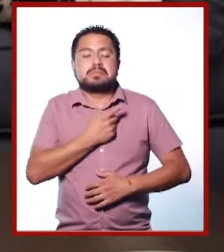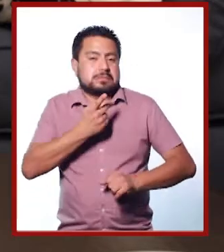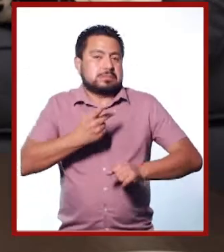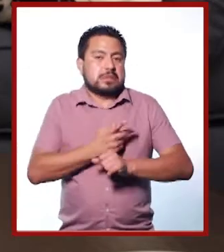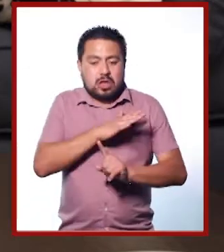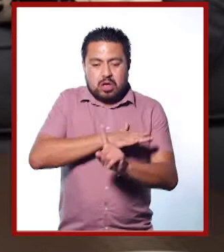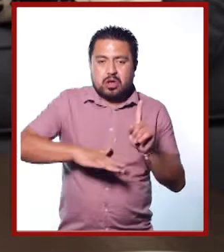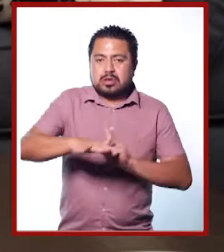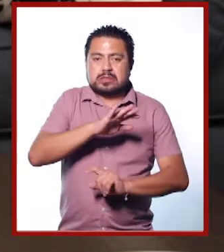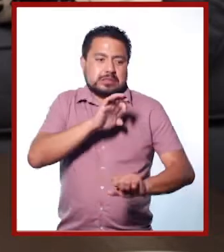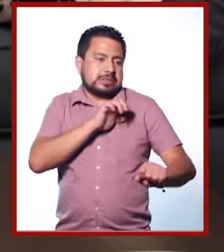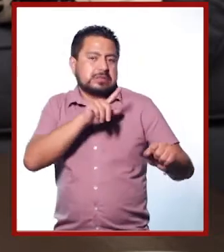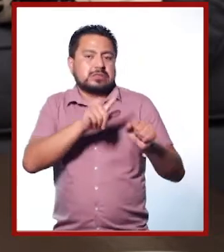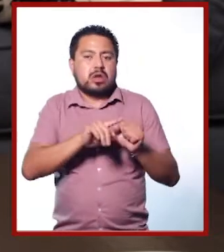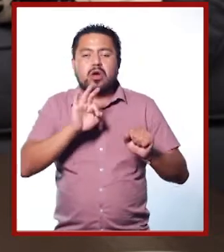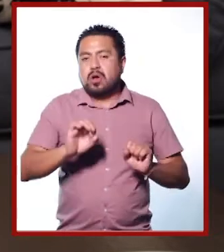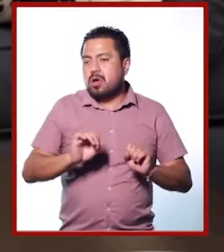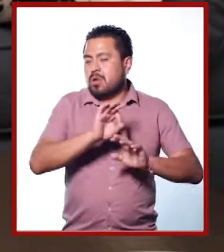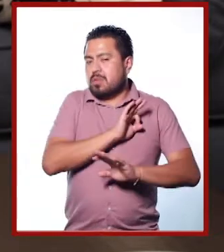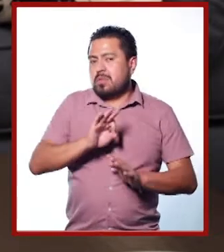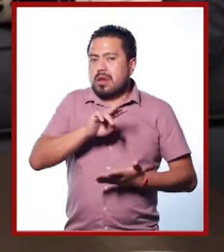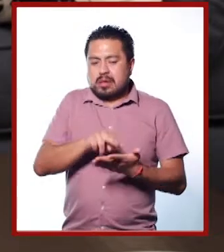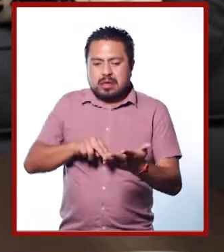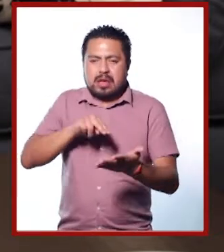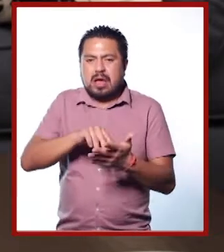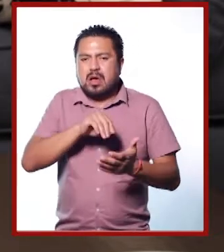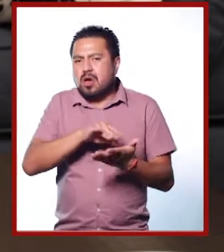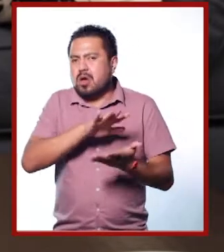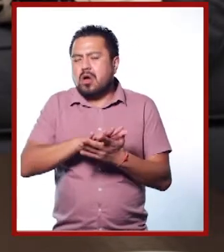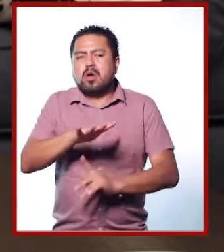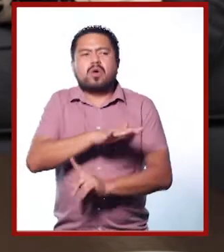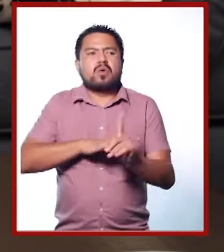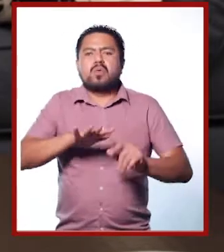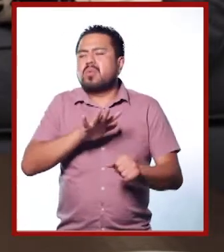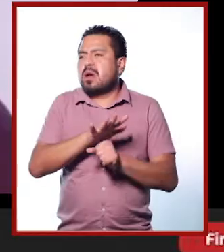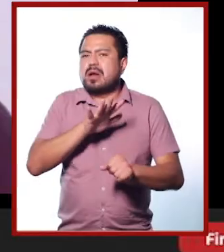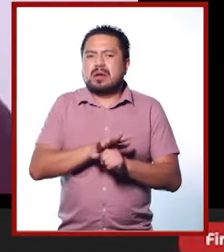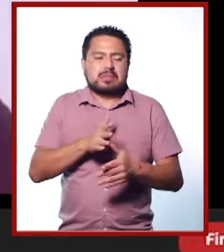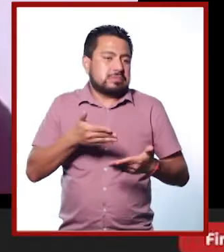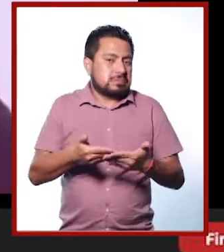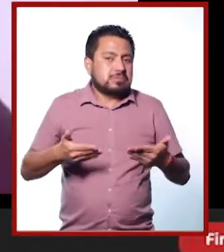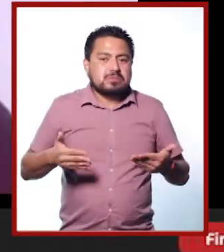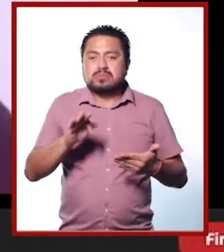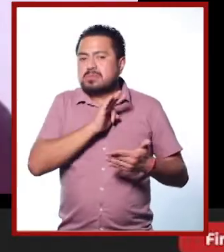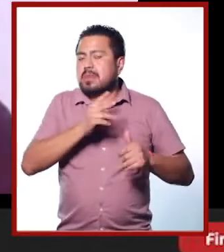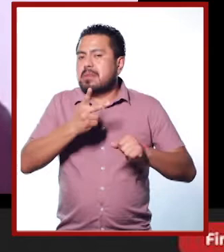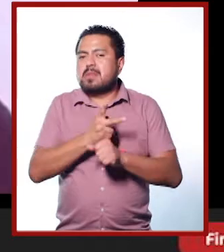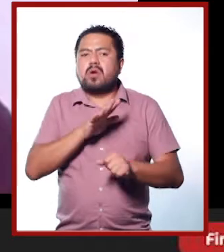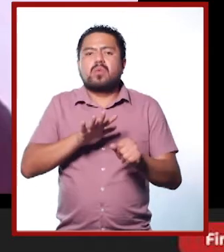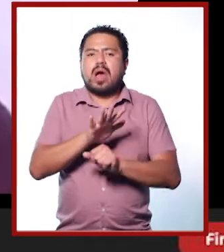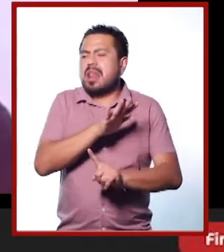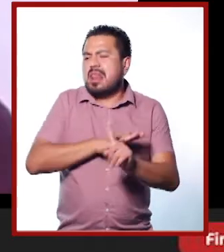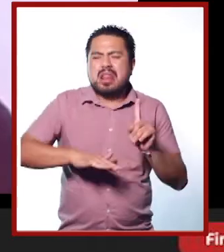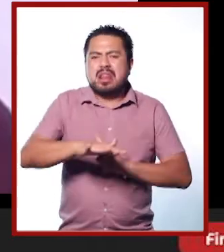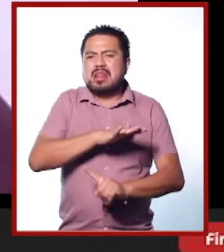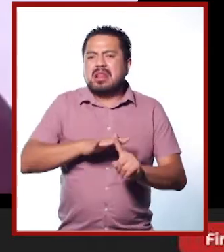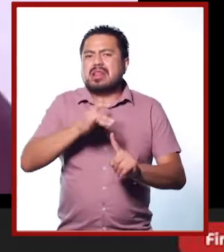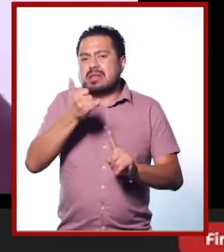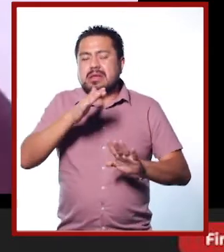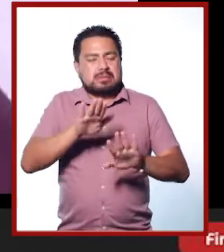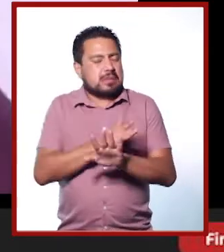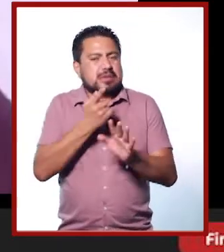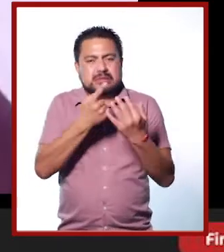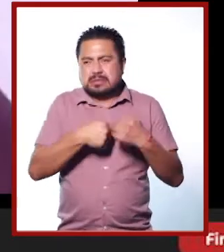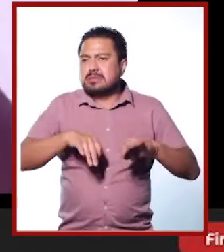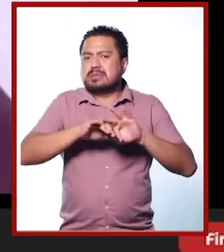en algunos contextos específicos o pueden estar presentes en cualquier contexto? Lamentablemente pueden suceder en cualquier contexto y es